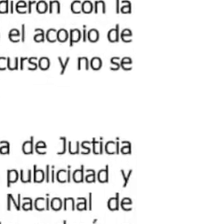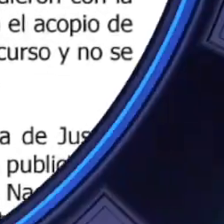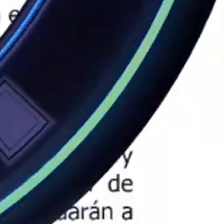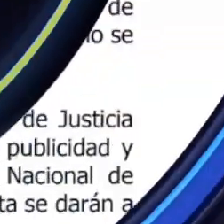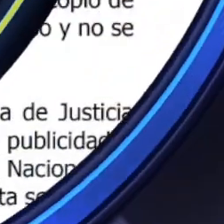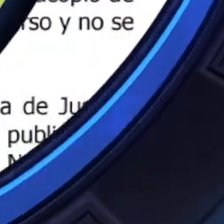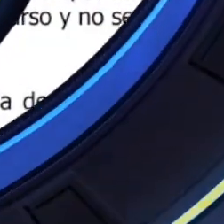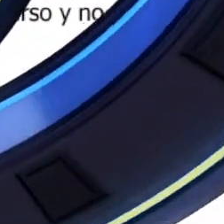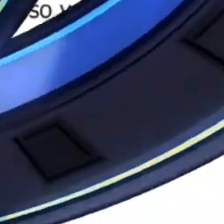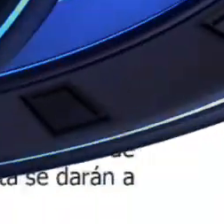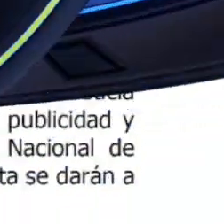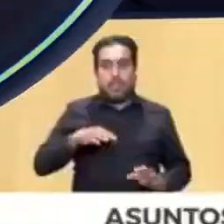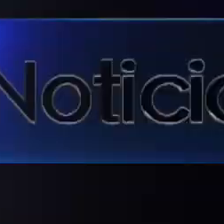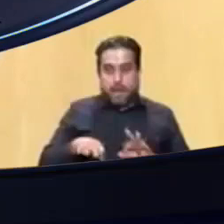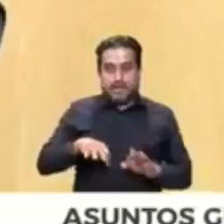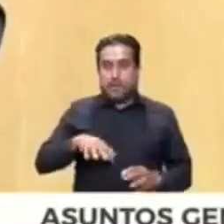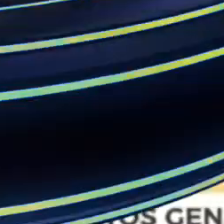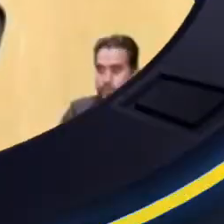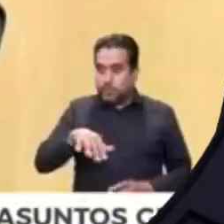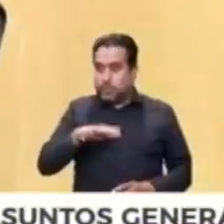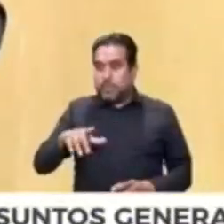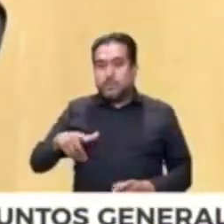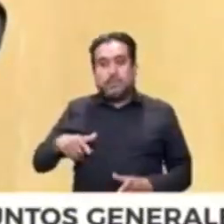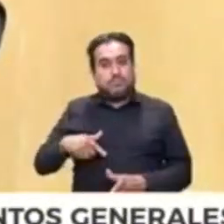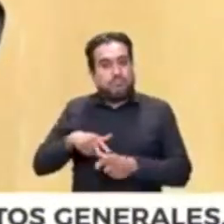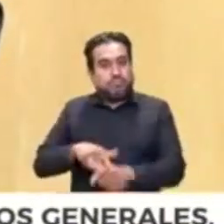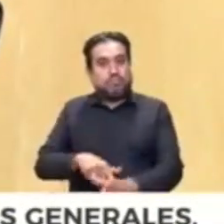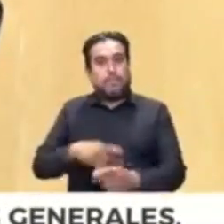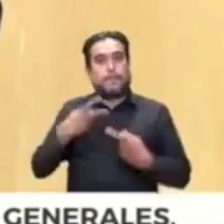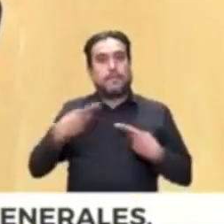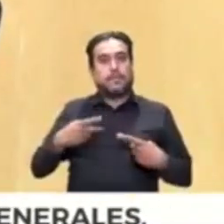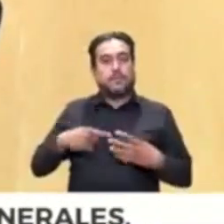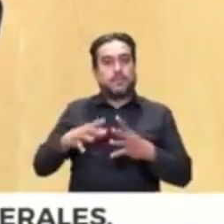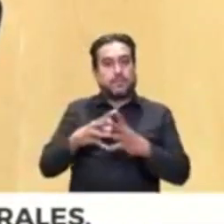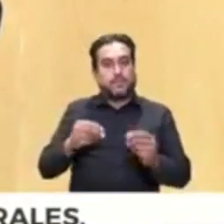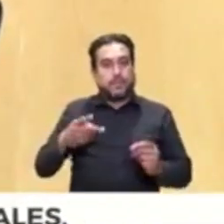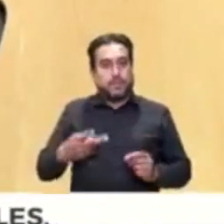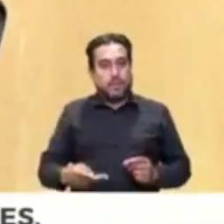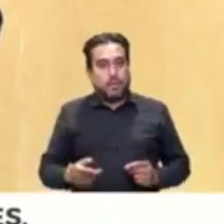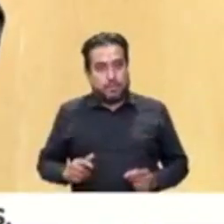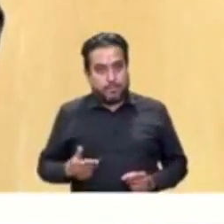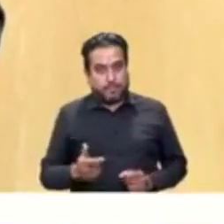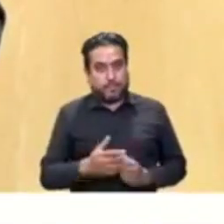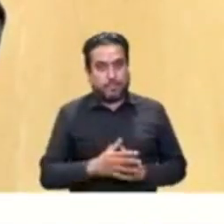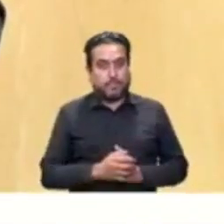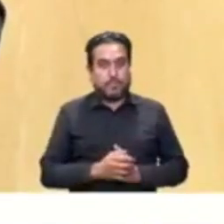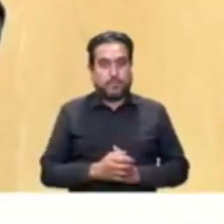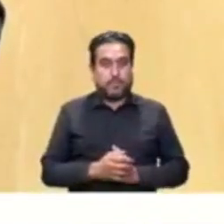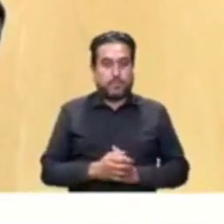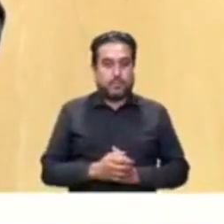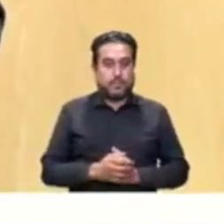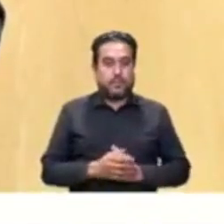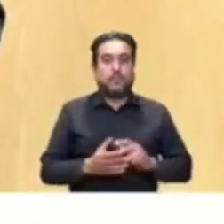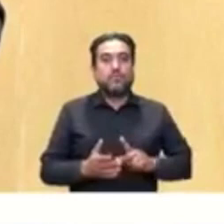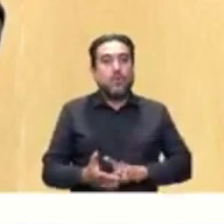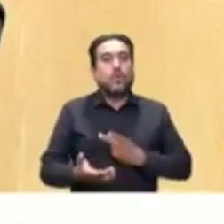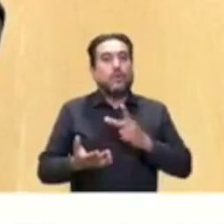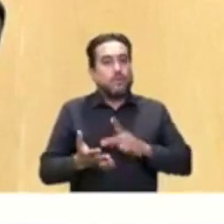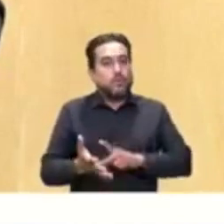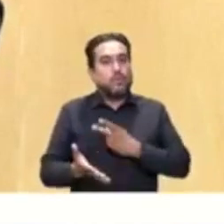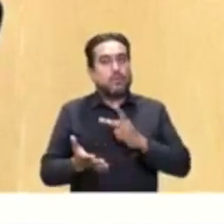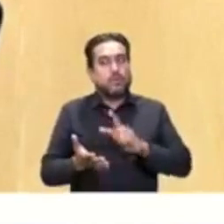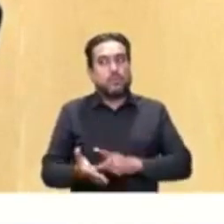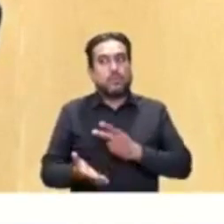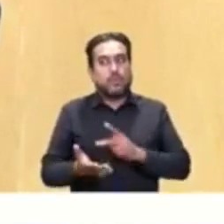en la siguiente sesión solo las desaparecidas en la entidad muchas veces hemos señalado que los fondos en la materia